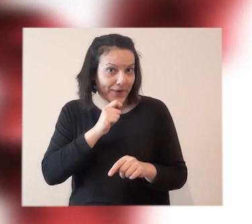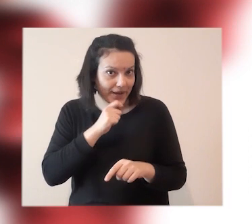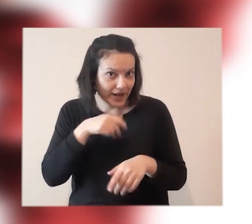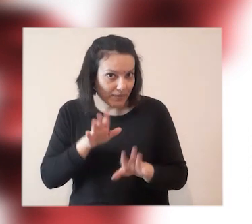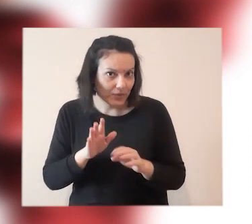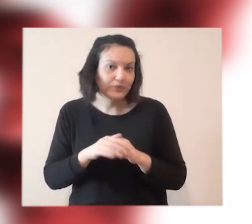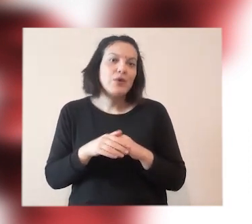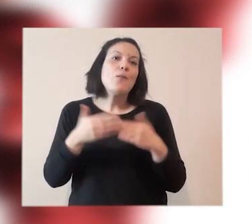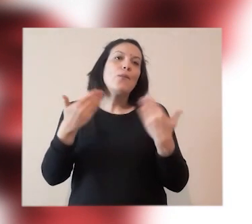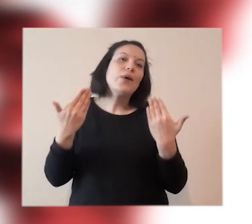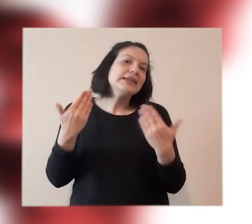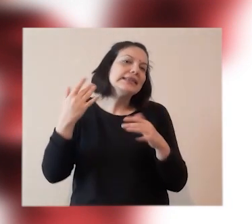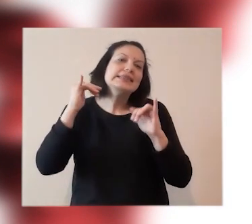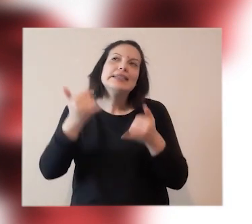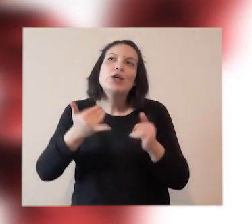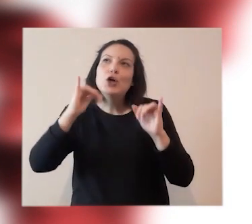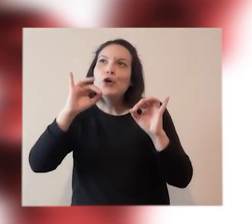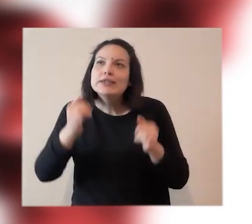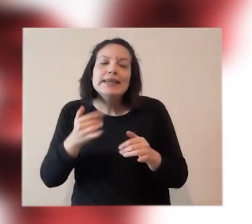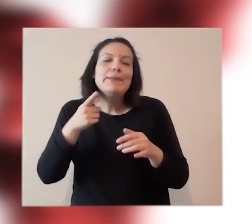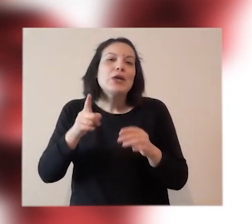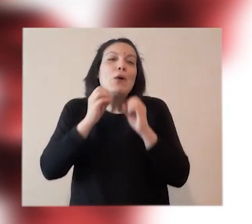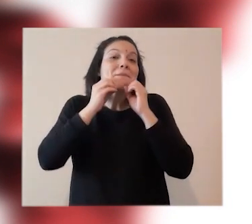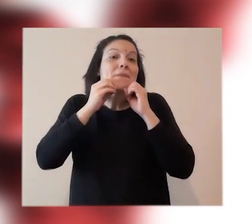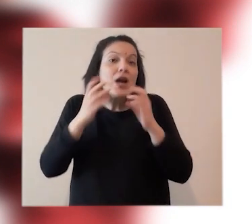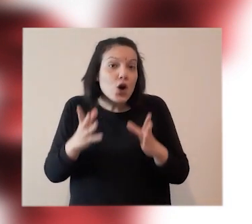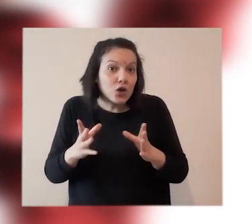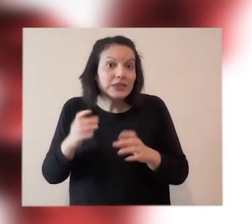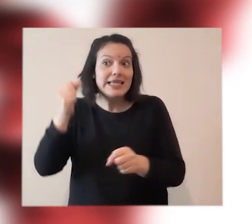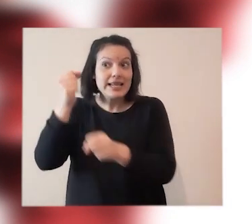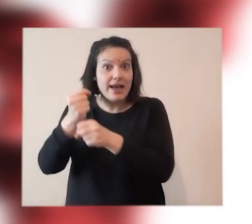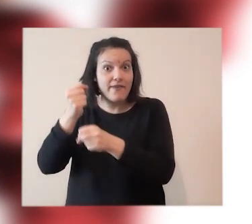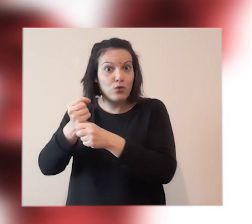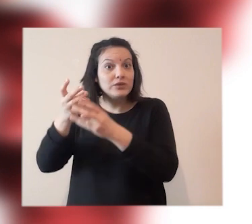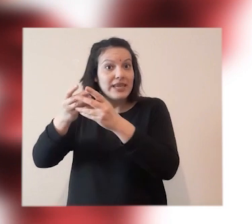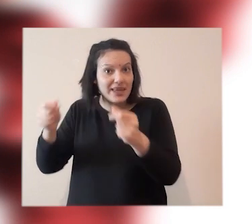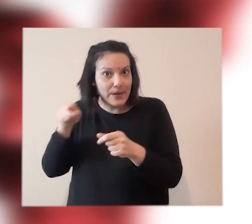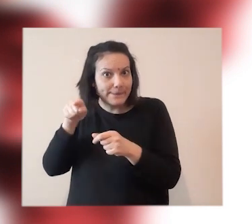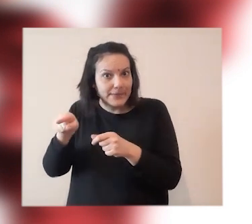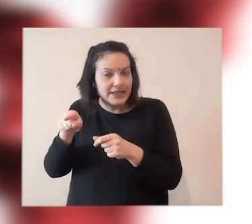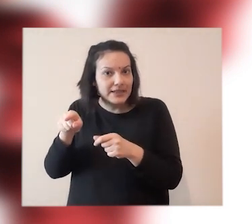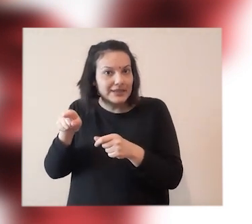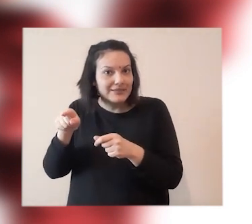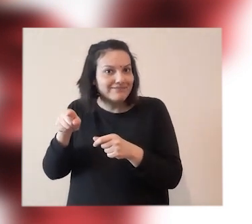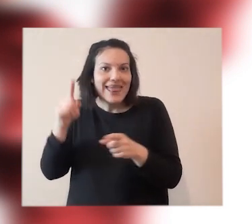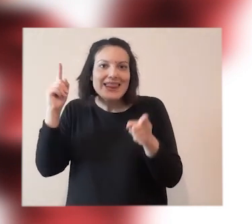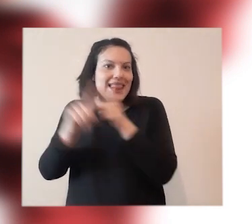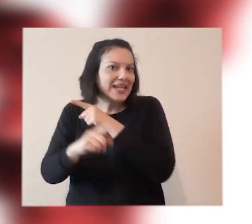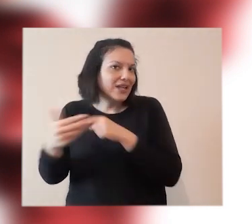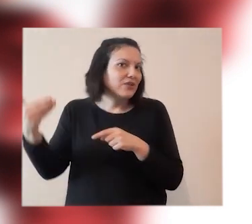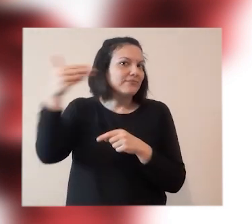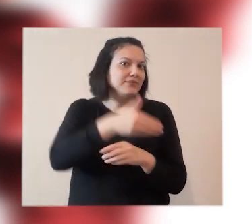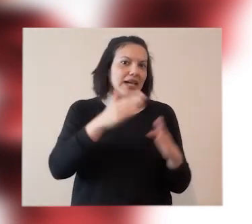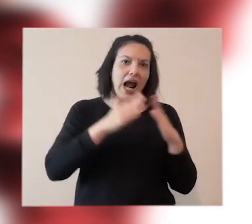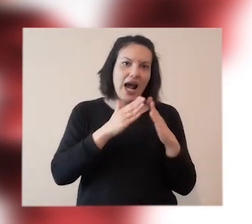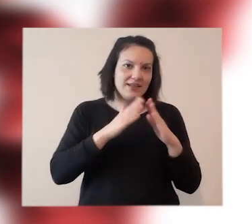ser inevitable esto, pero lo ideal sería que cuando salimos de nuestro ambiente laboral, volvamos directamente a